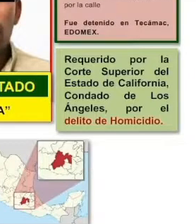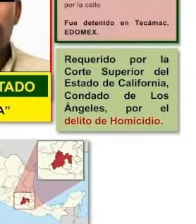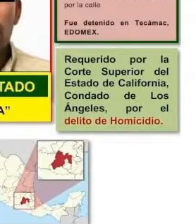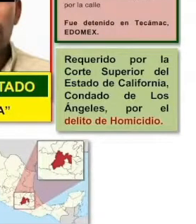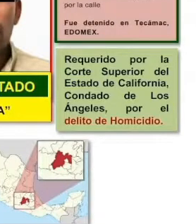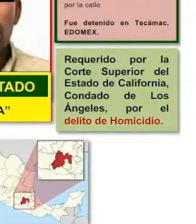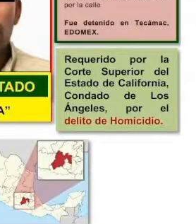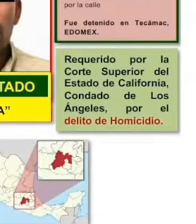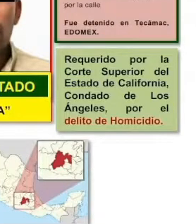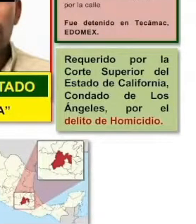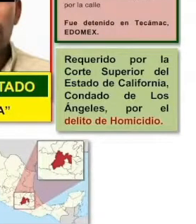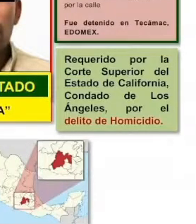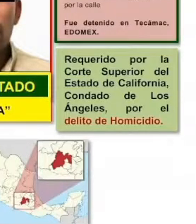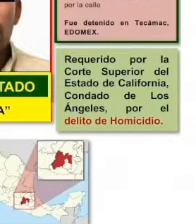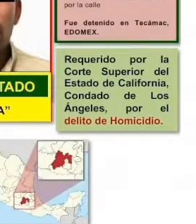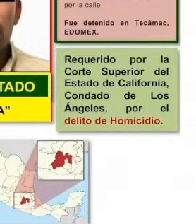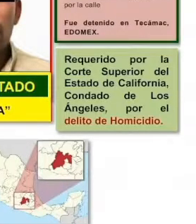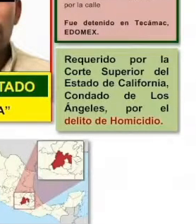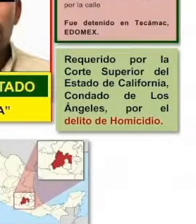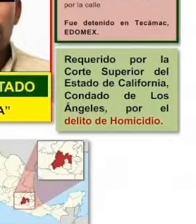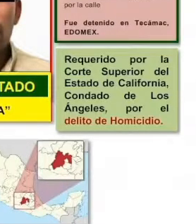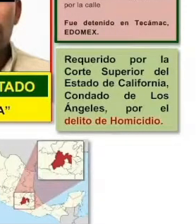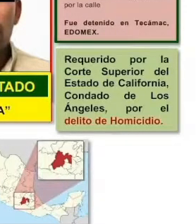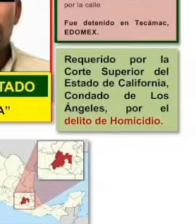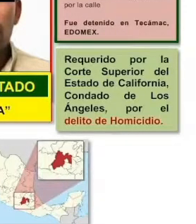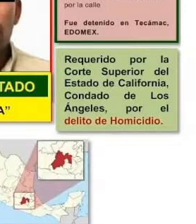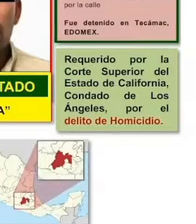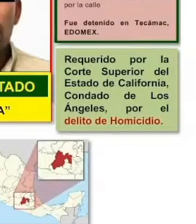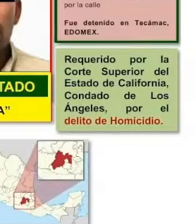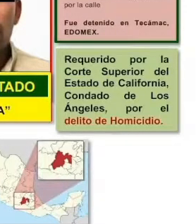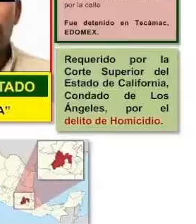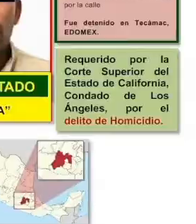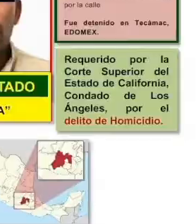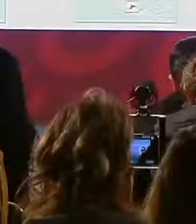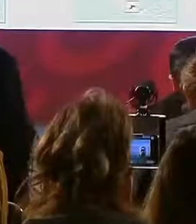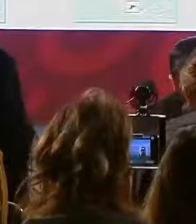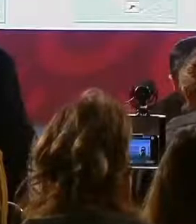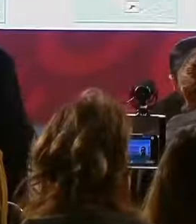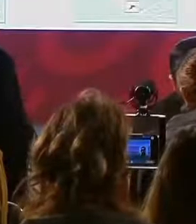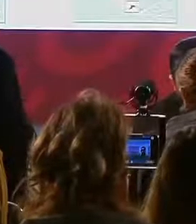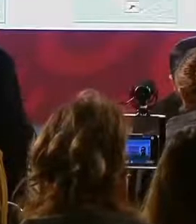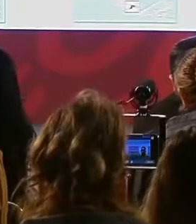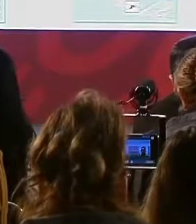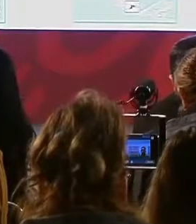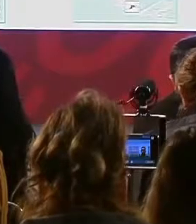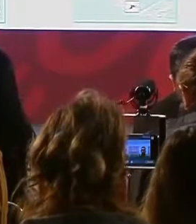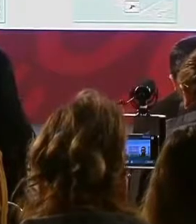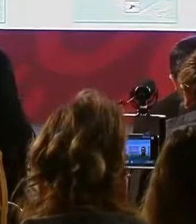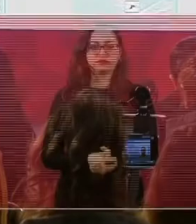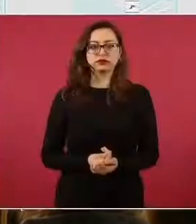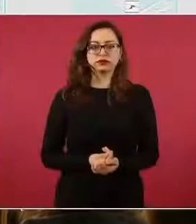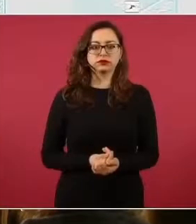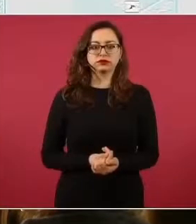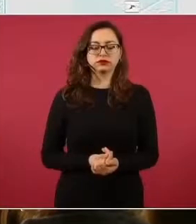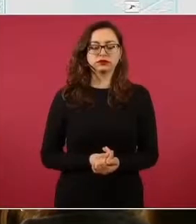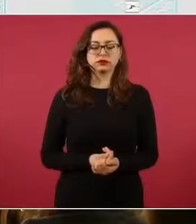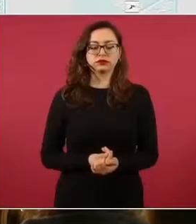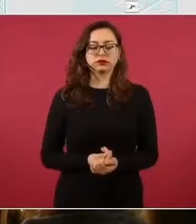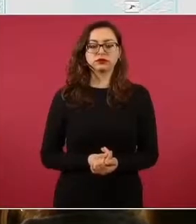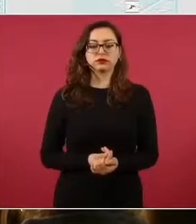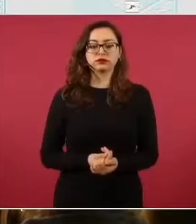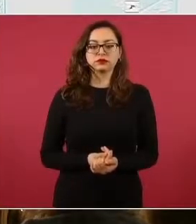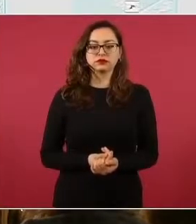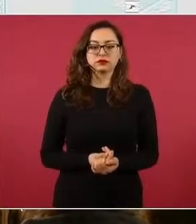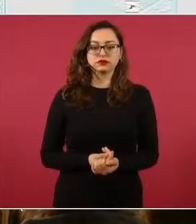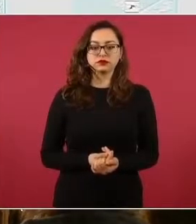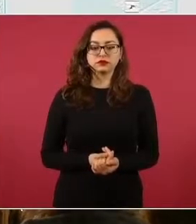Paso, Texas, ya fue extraditado para que responda por sus actos ante un condado del propio